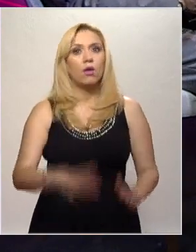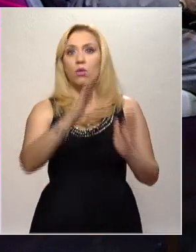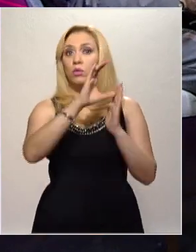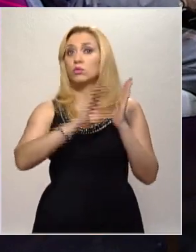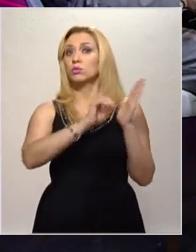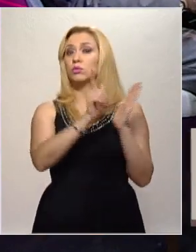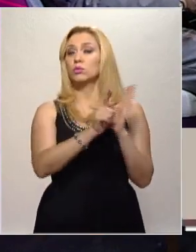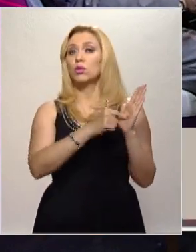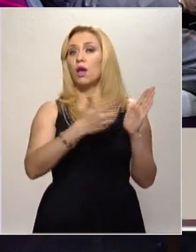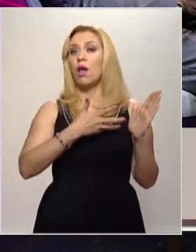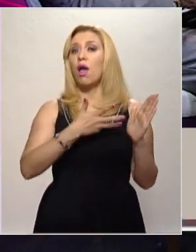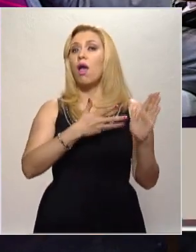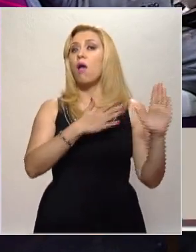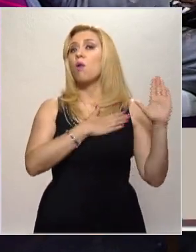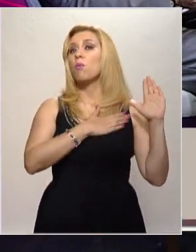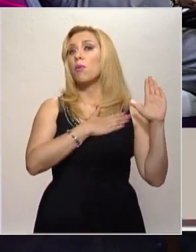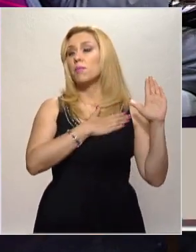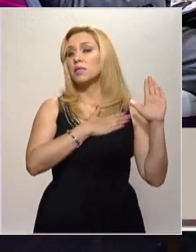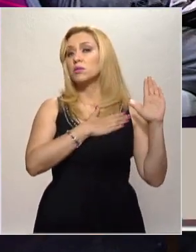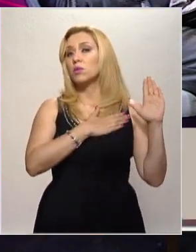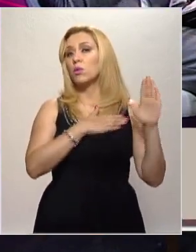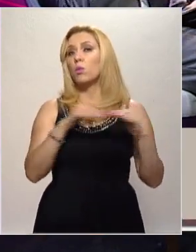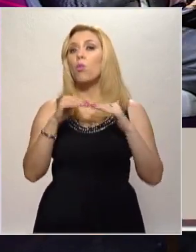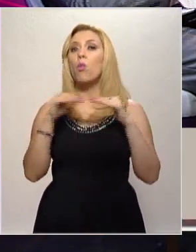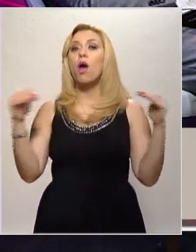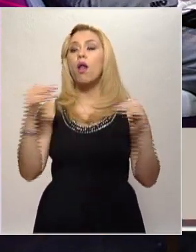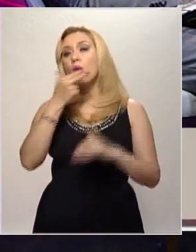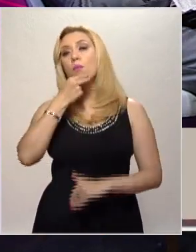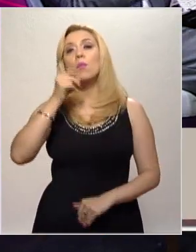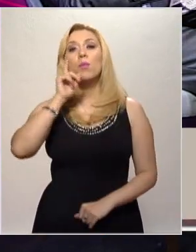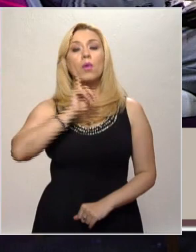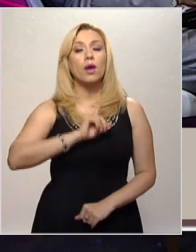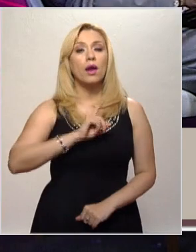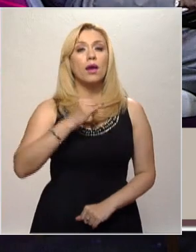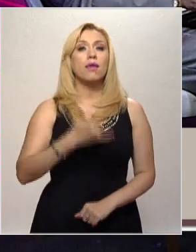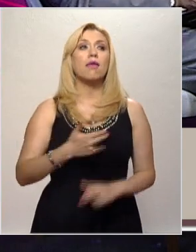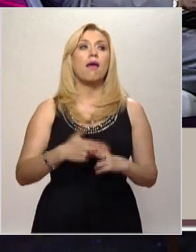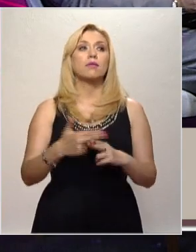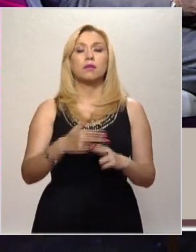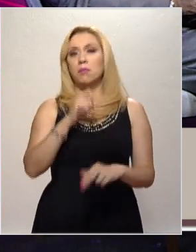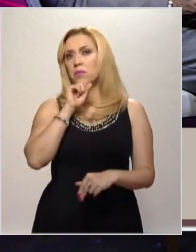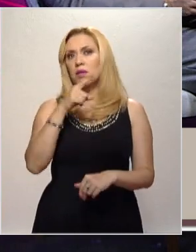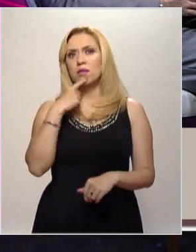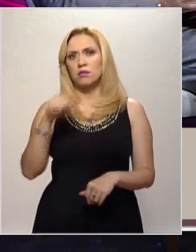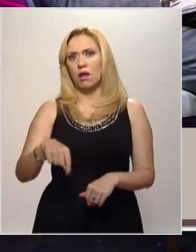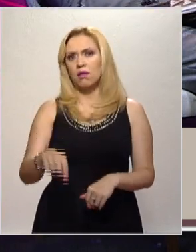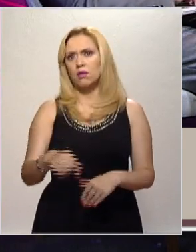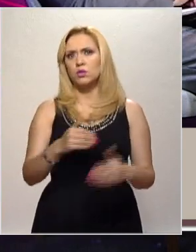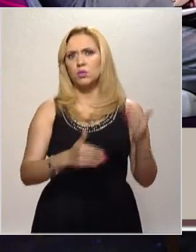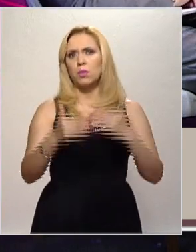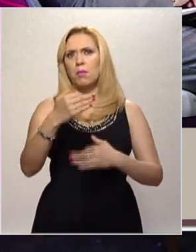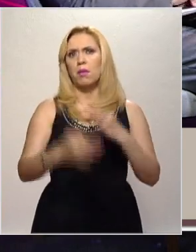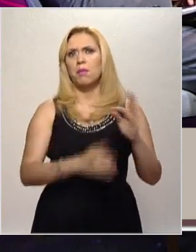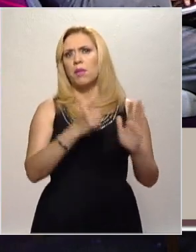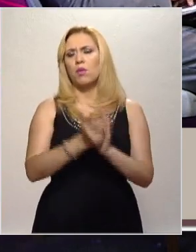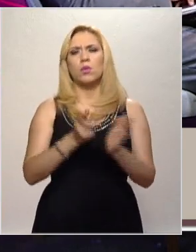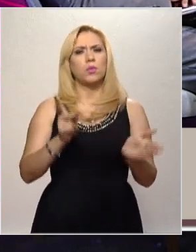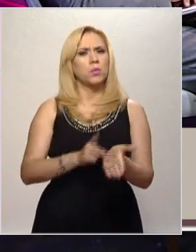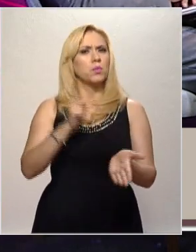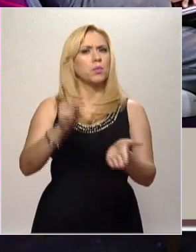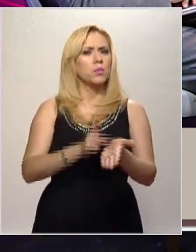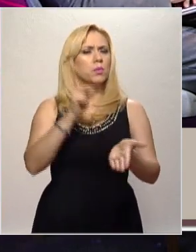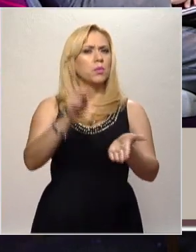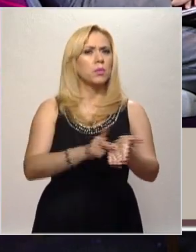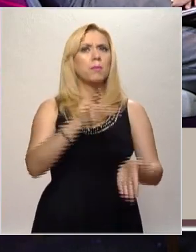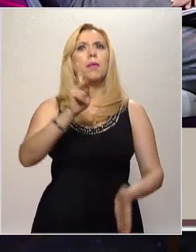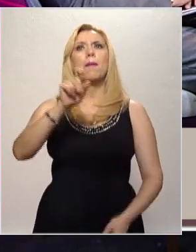un compromiso con la igualdad material, ¿no? De hombres y mujeres. Incluso así lo ha dicho la Suprema Corte en varias ocasiones, pero además,